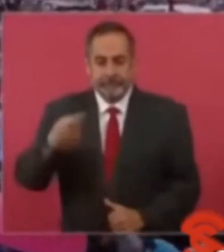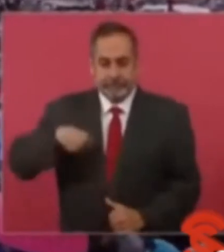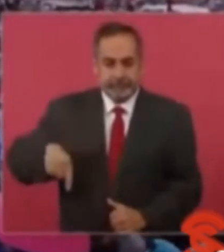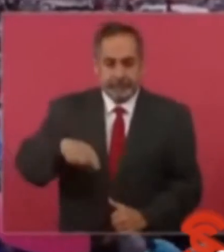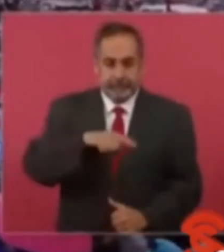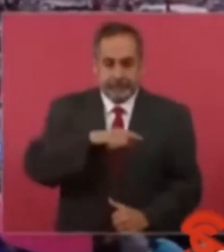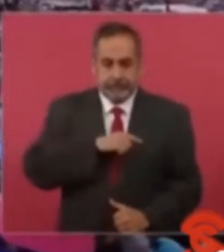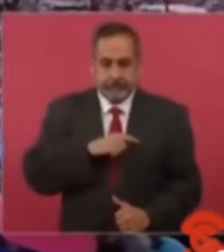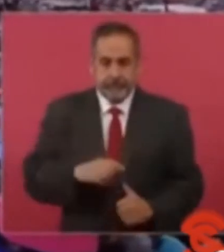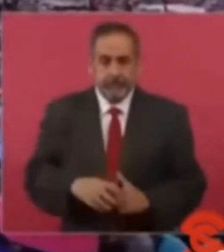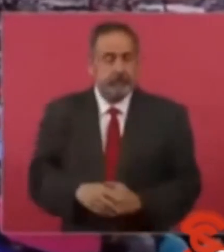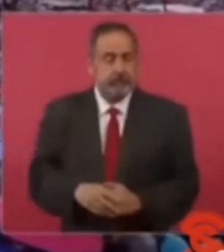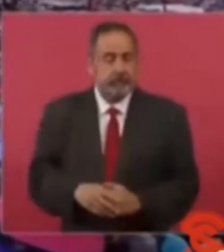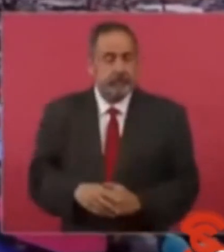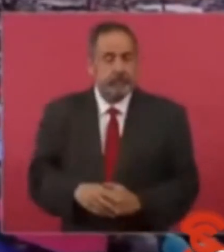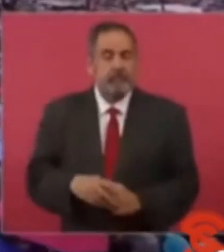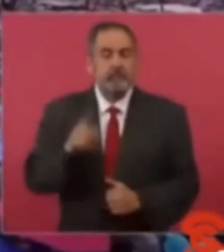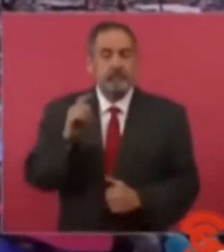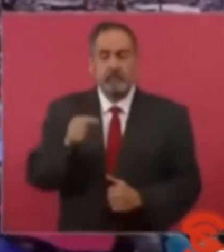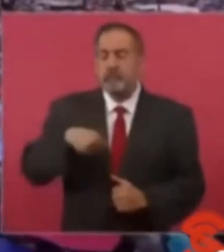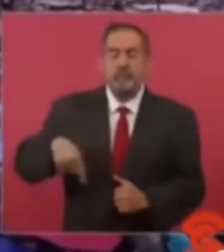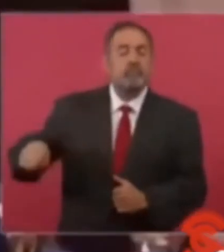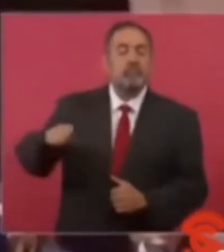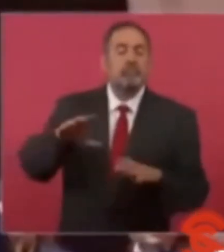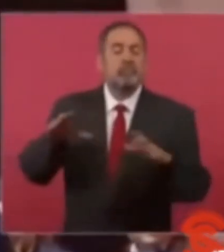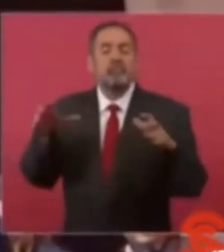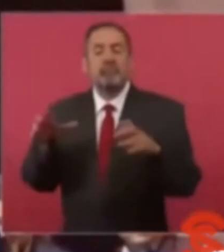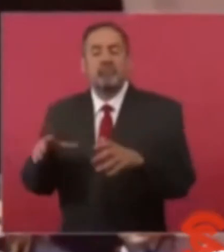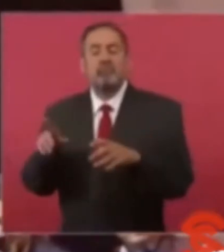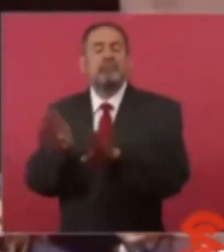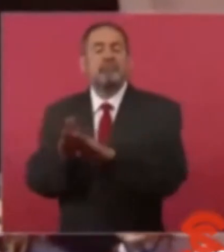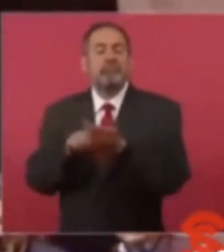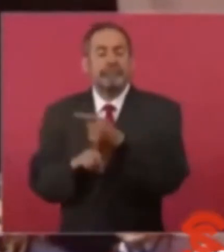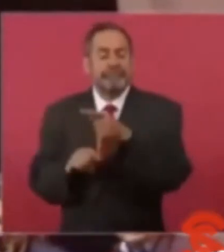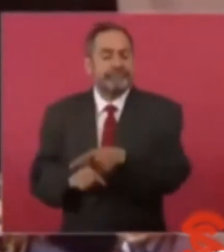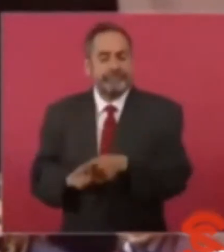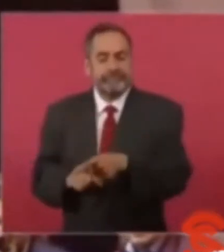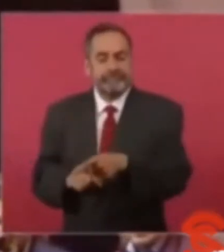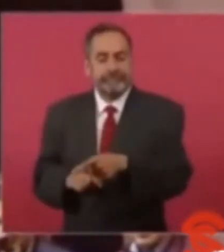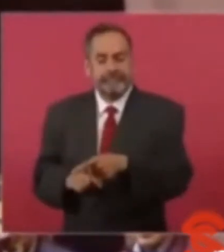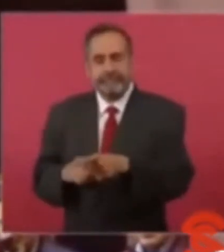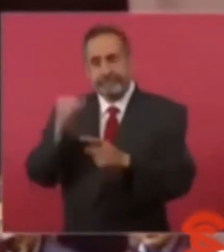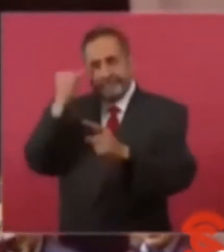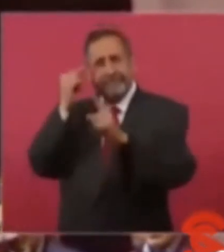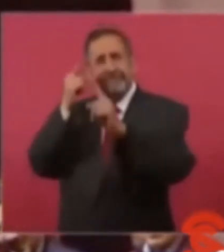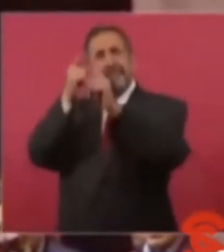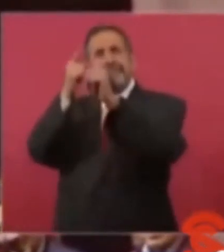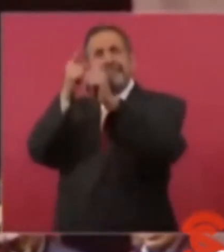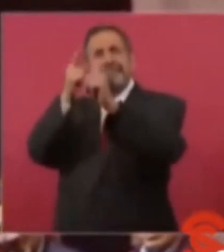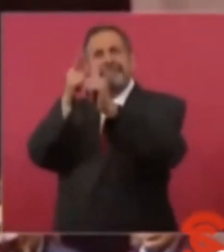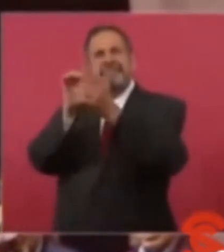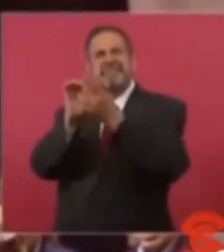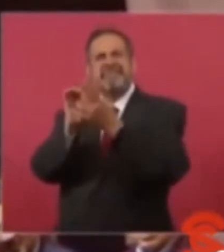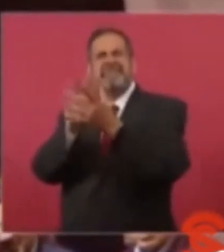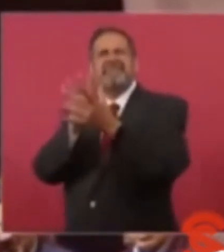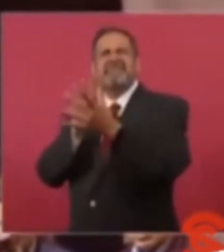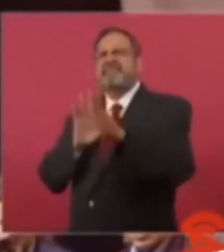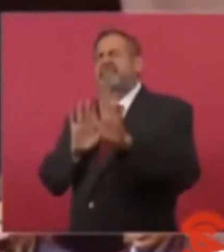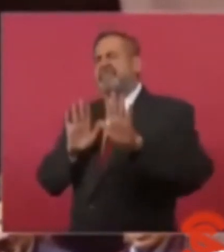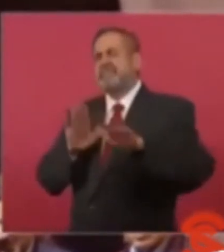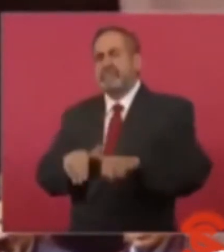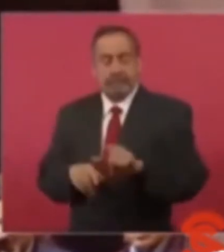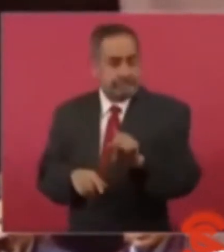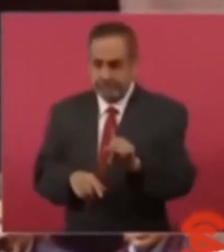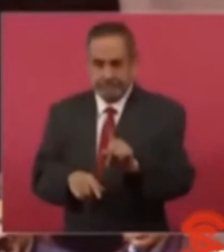nosotros no debemos apartarnos de nuestros ideales y